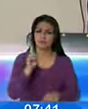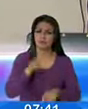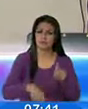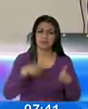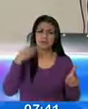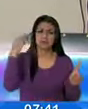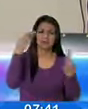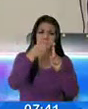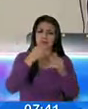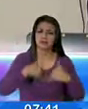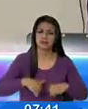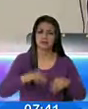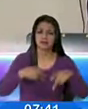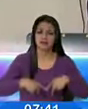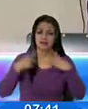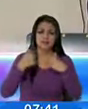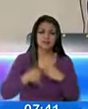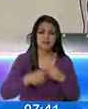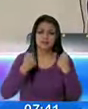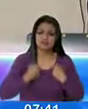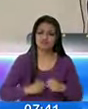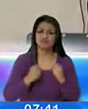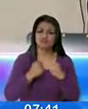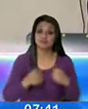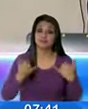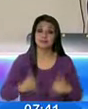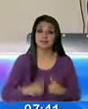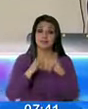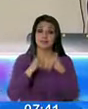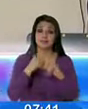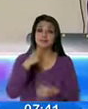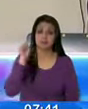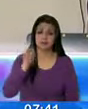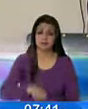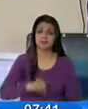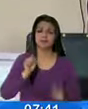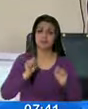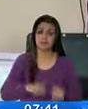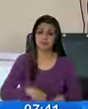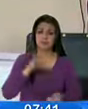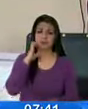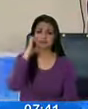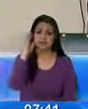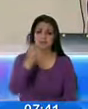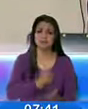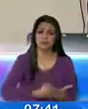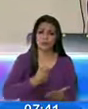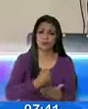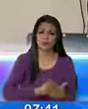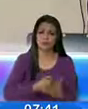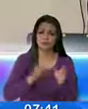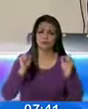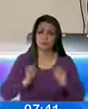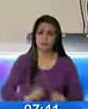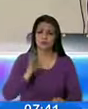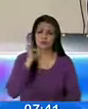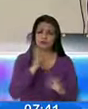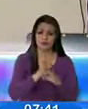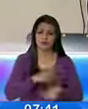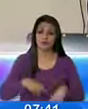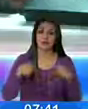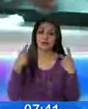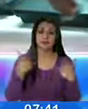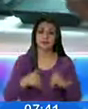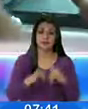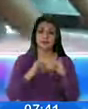metas. Seguir adelante y decirles sí. Les puedo dar esperanza, les puedo dar lucha y les puedo dar fe que la vida sigue